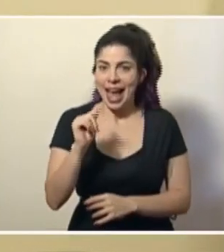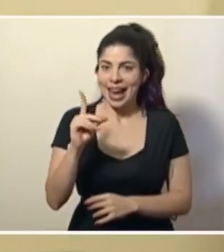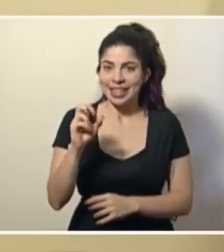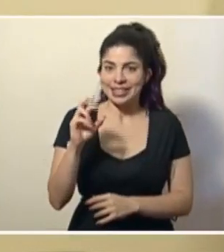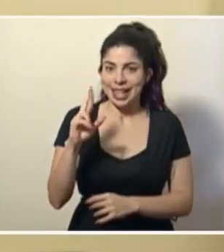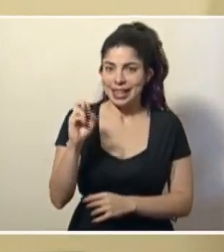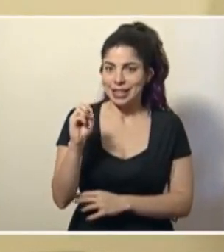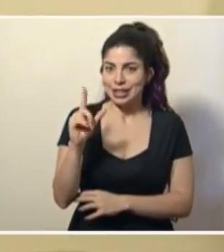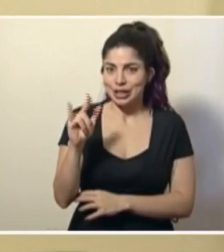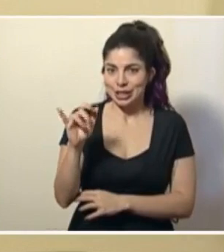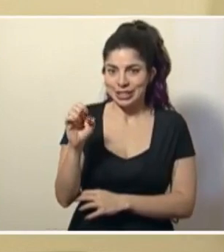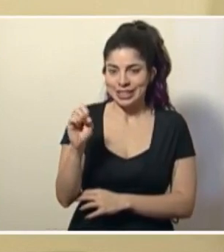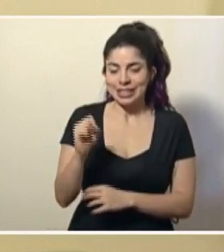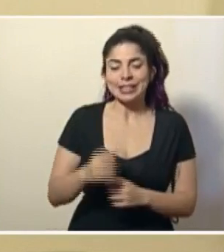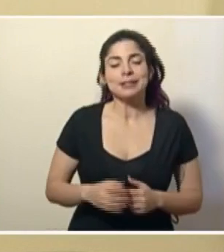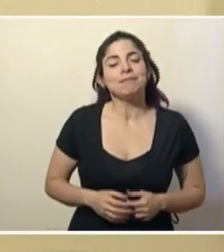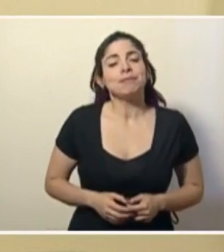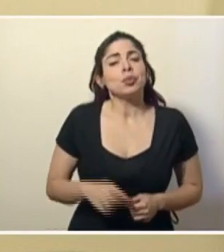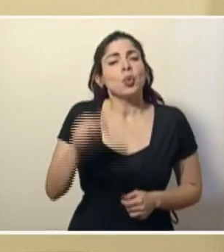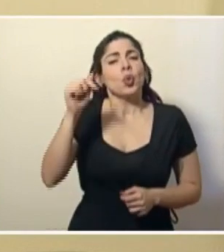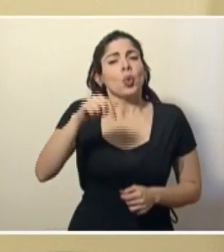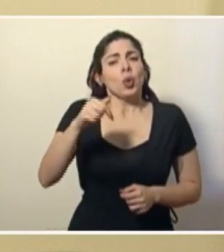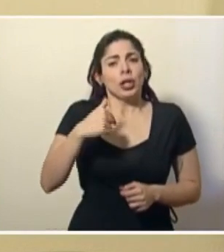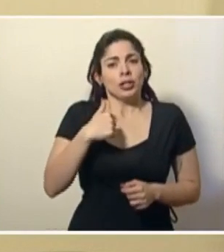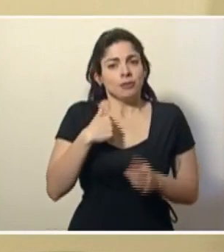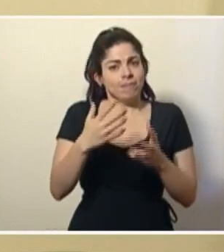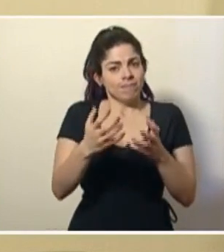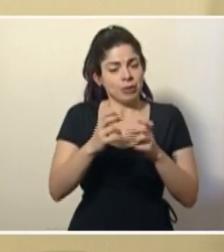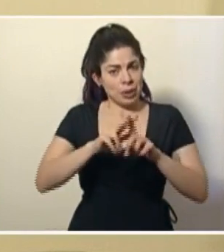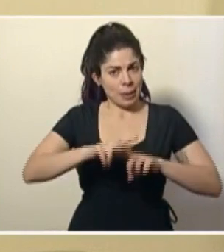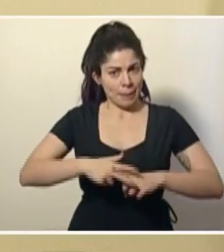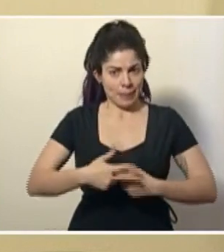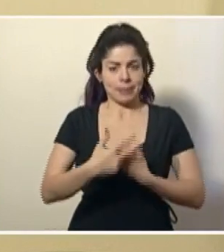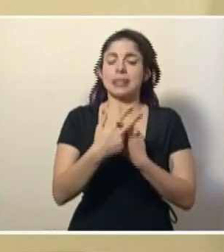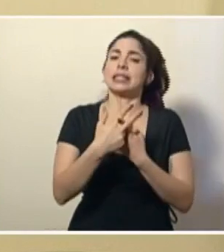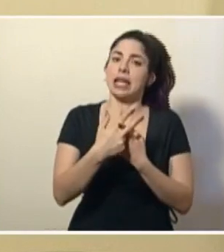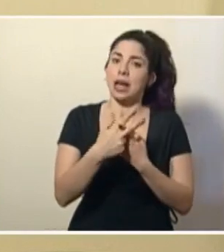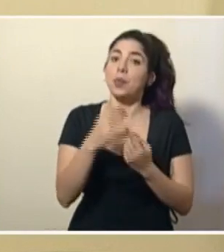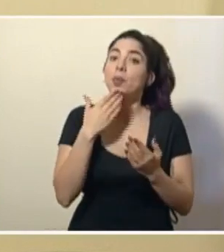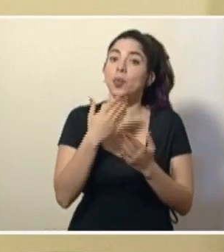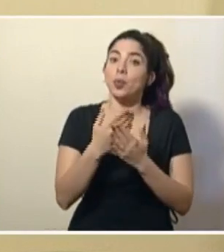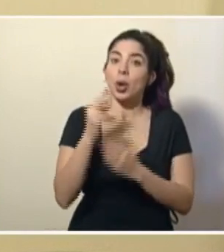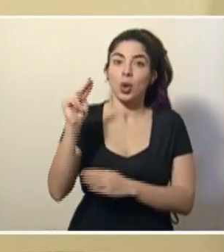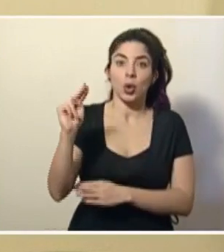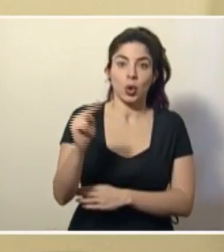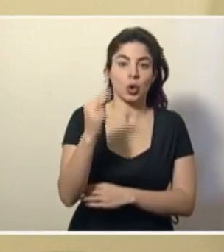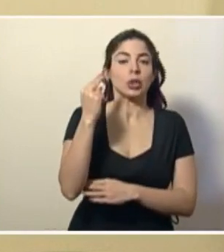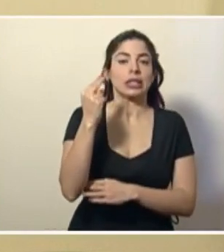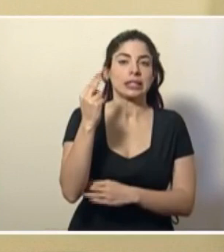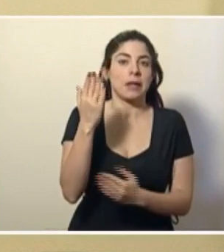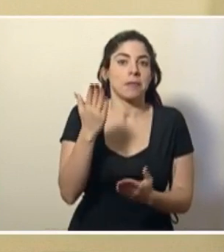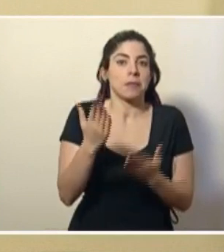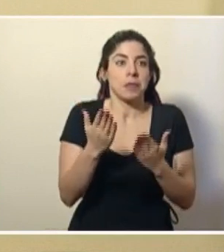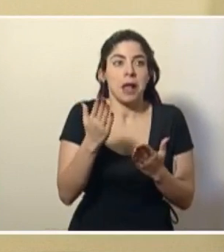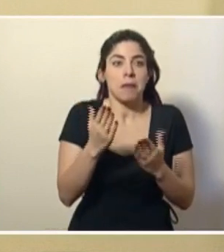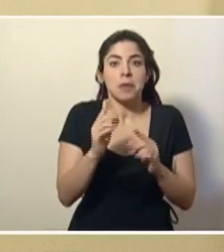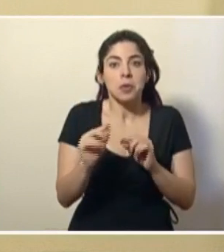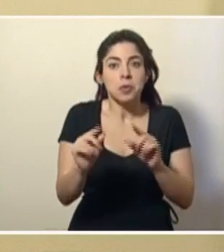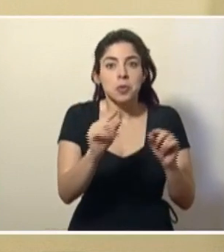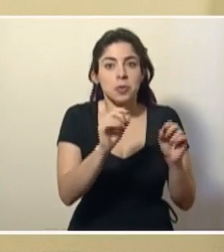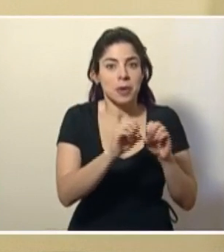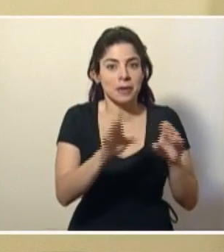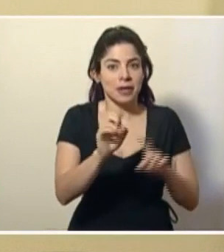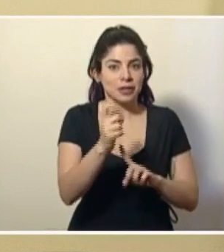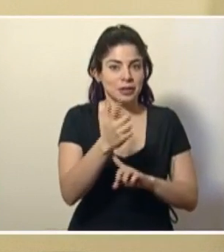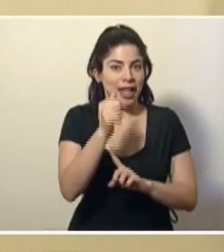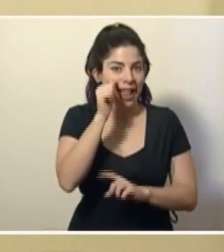Alexander Solís. Hoy quisiera empezar con una buena noticia que tal vez circuló un poco en redes